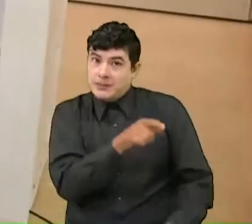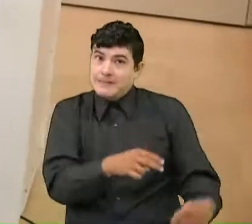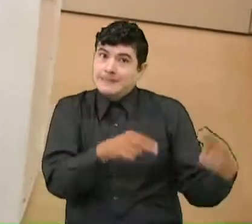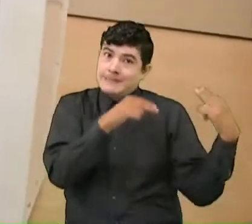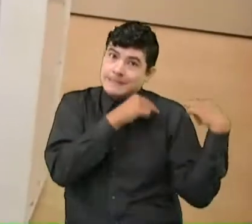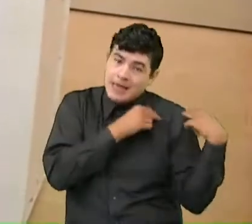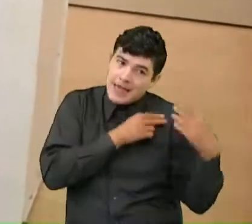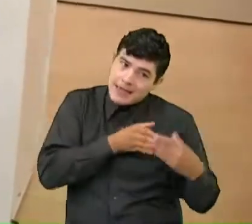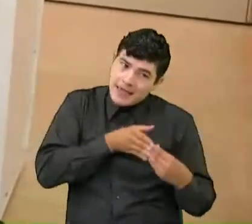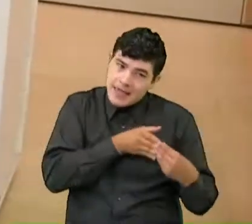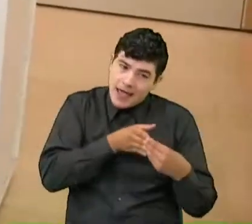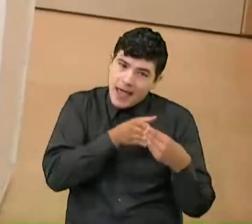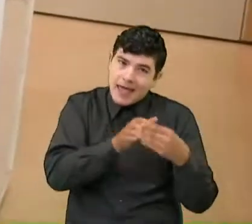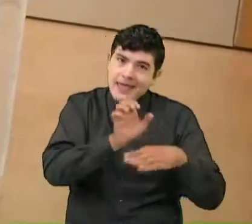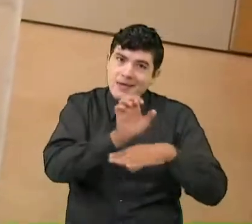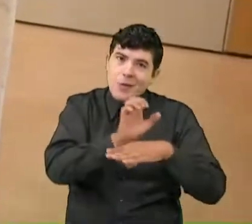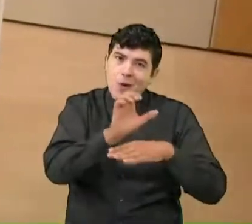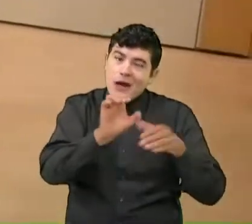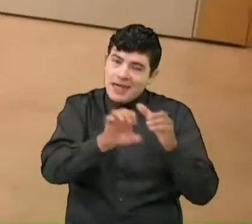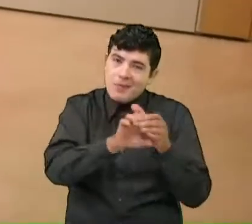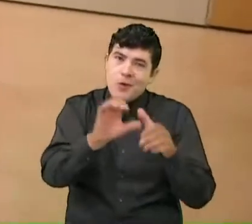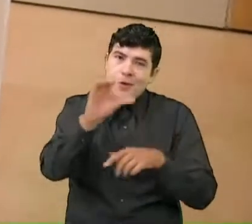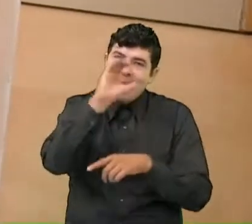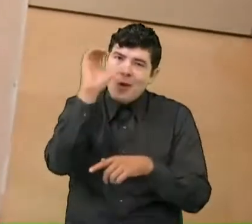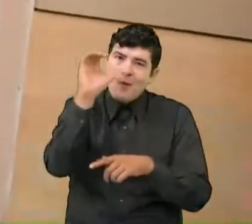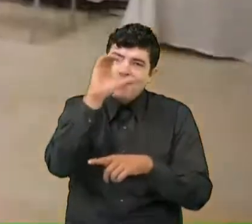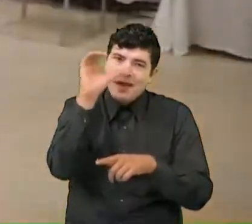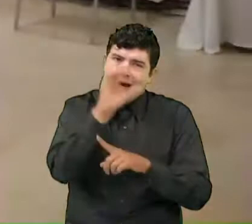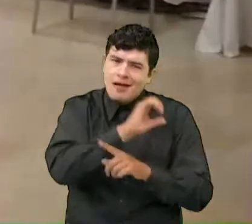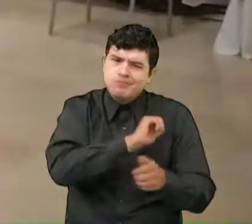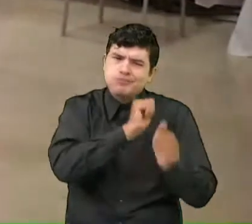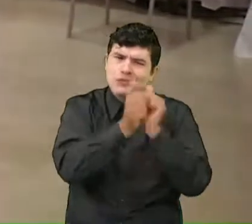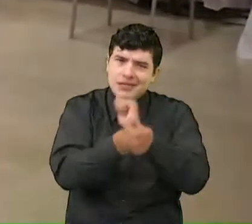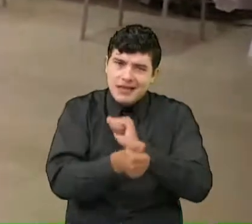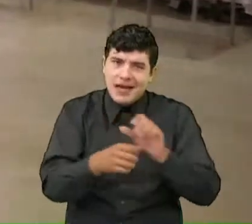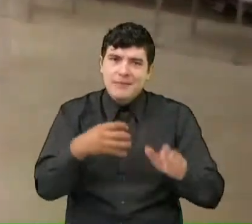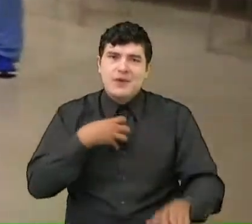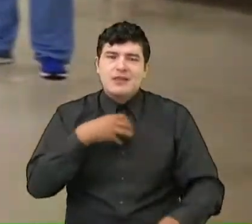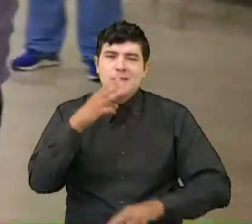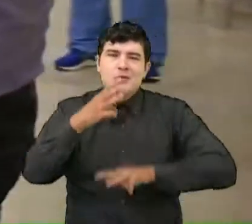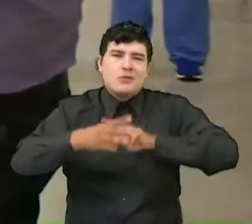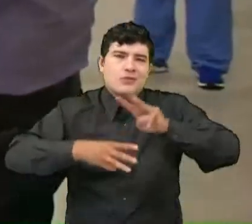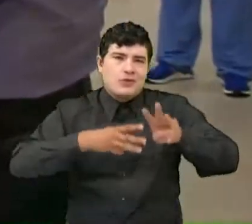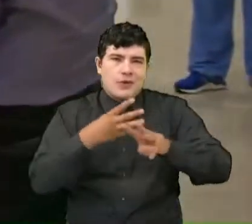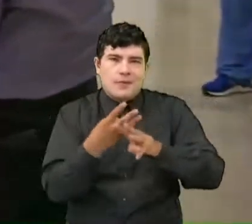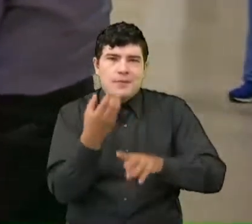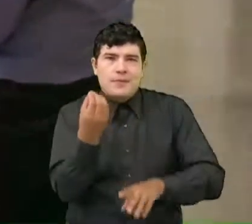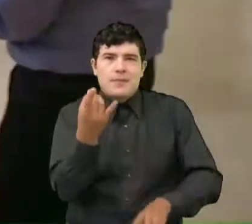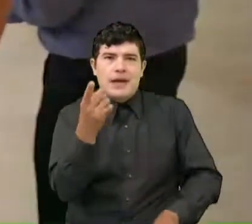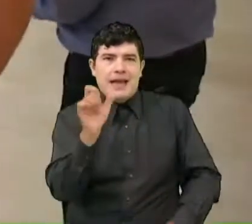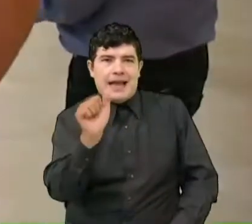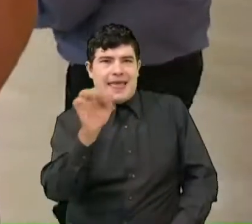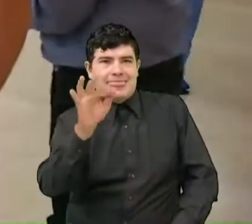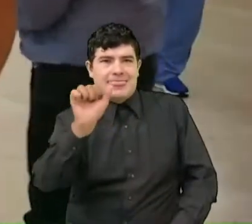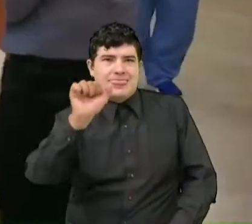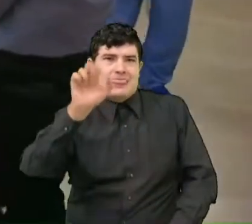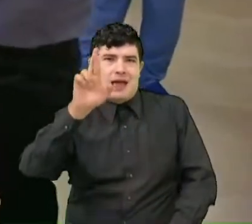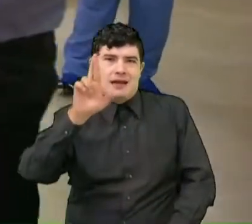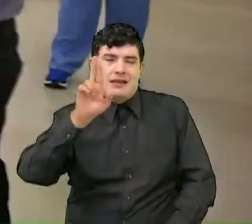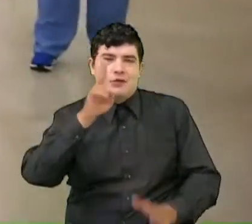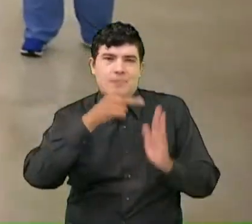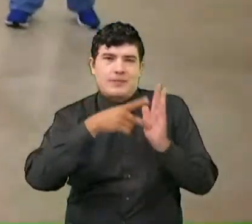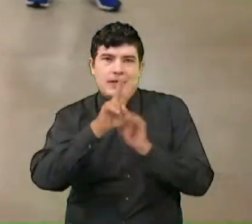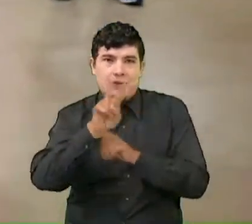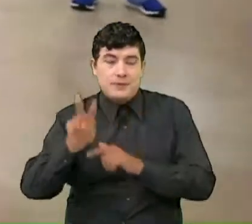2022. Fueron convocados 24 jugadores, los mejores de la liga local. Este microciclo